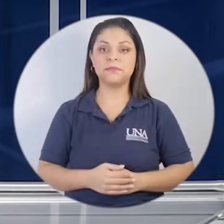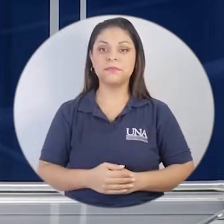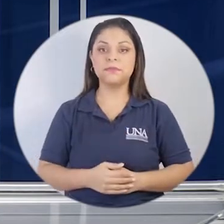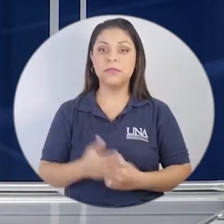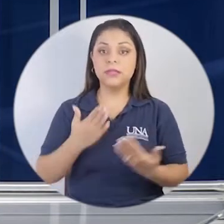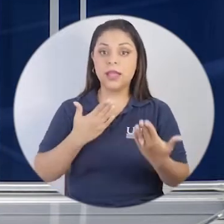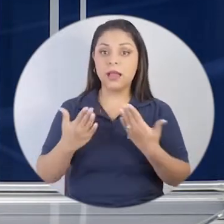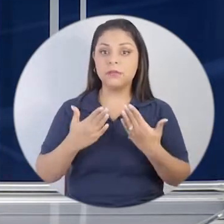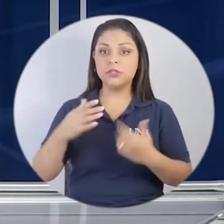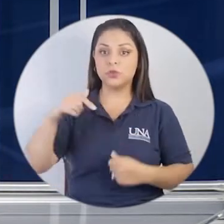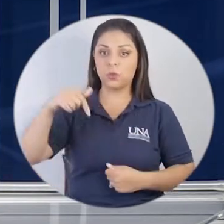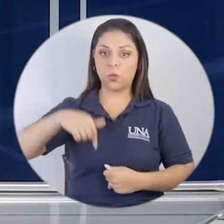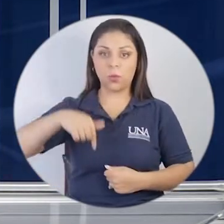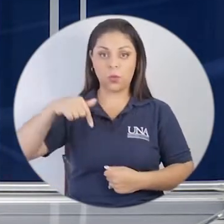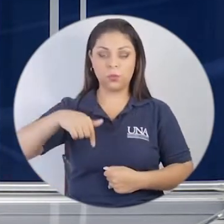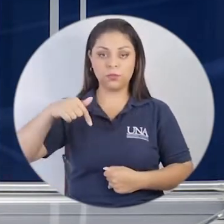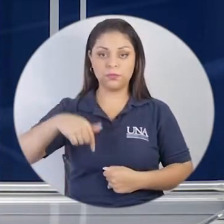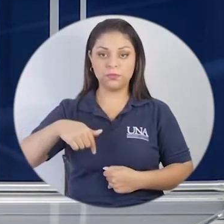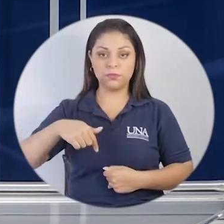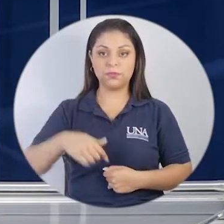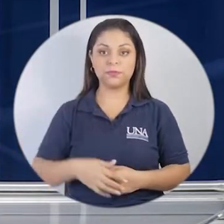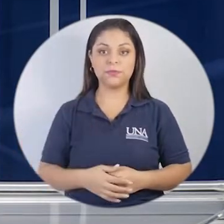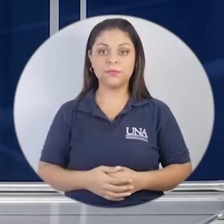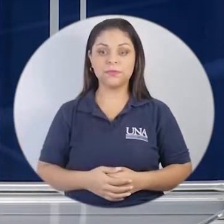Tal vez hoy la gente